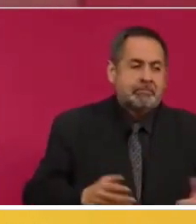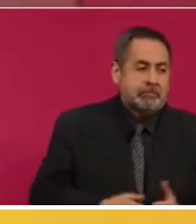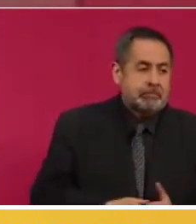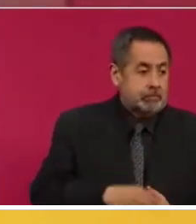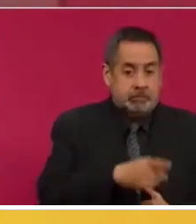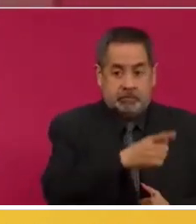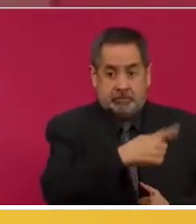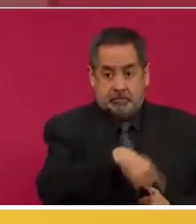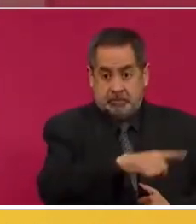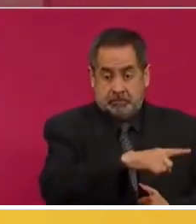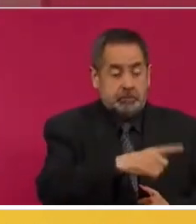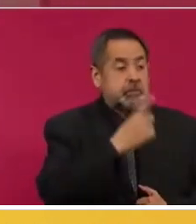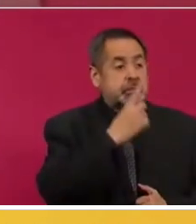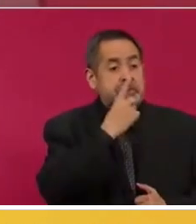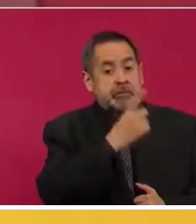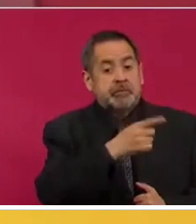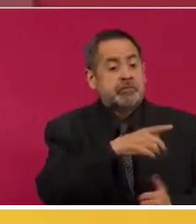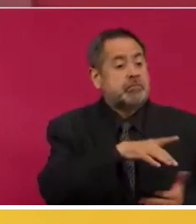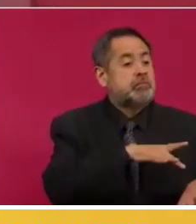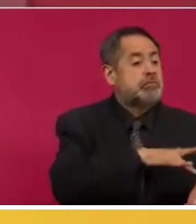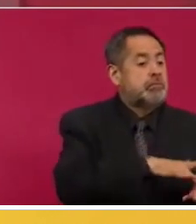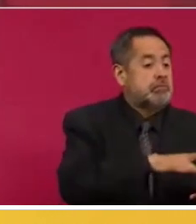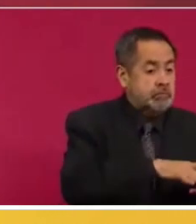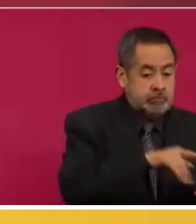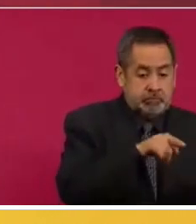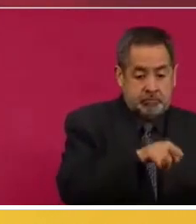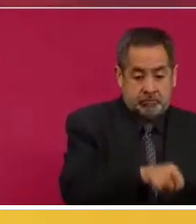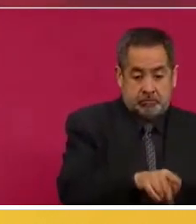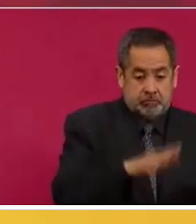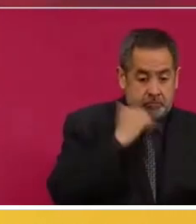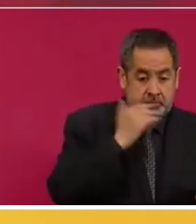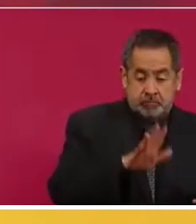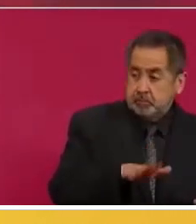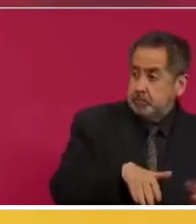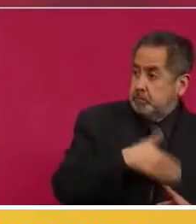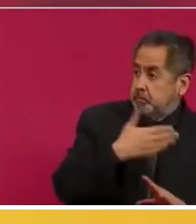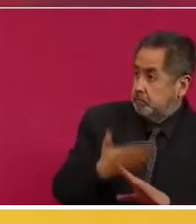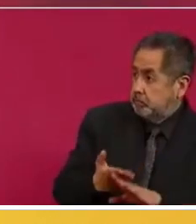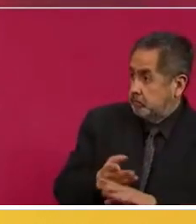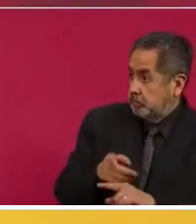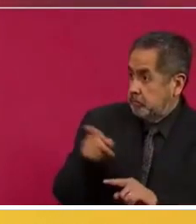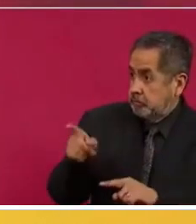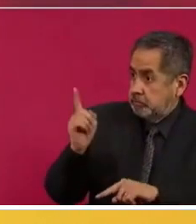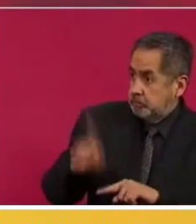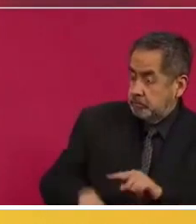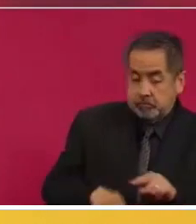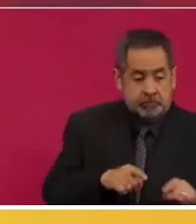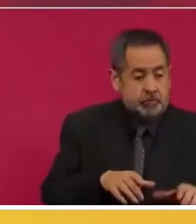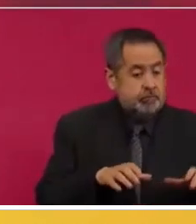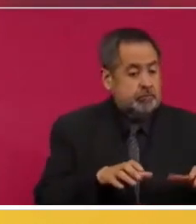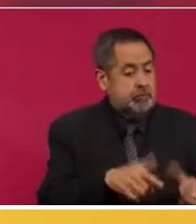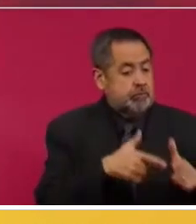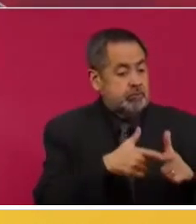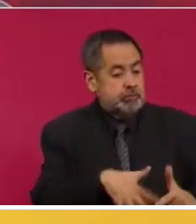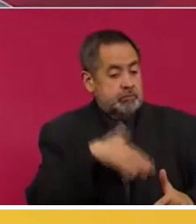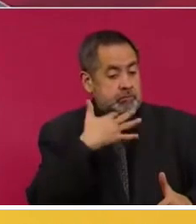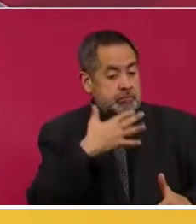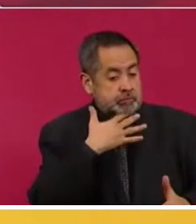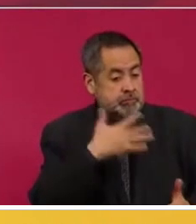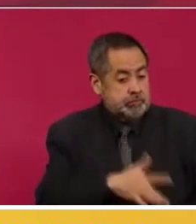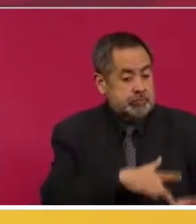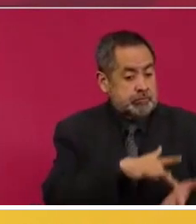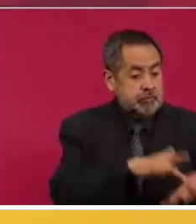al estar apoyando a quienes quieren que se mantenga un régimen de corrupción en México.